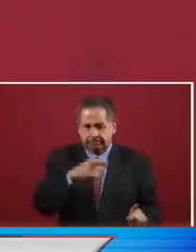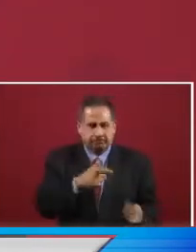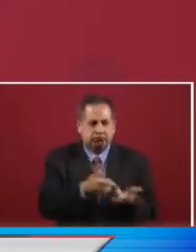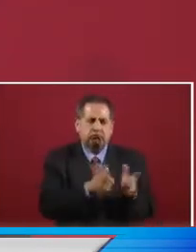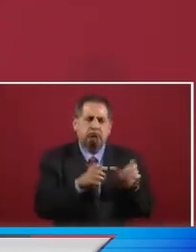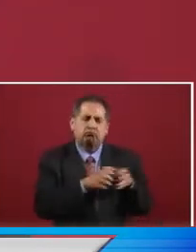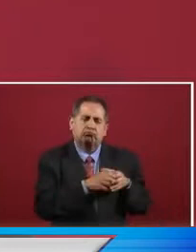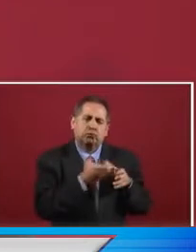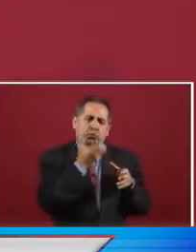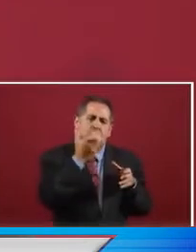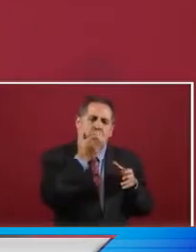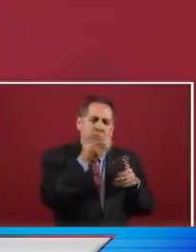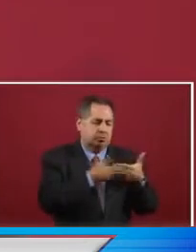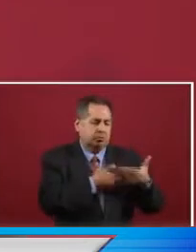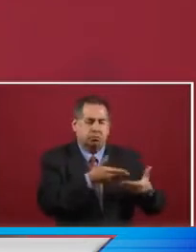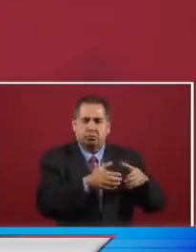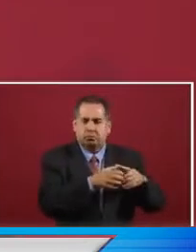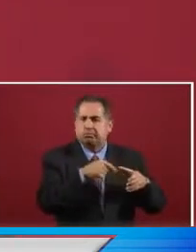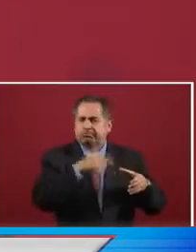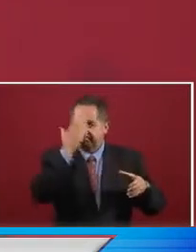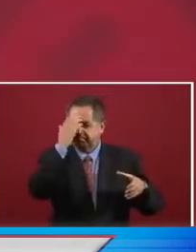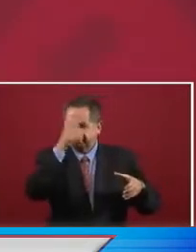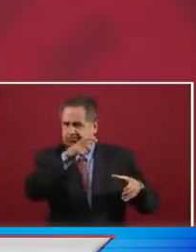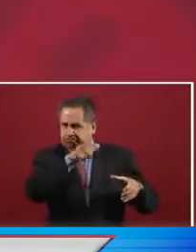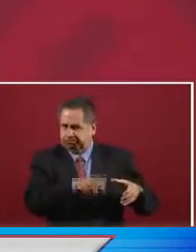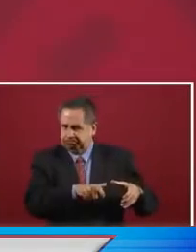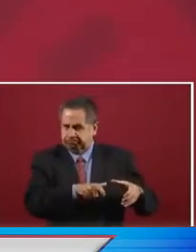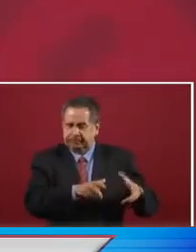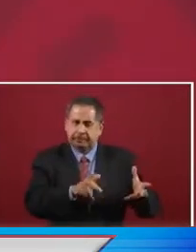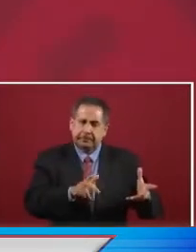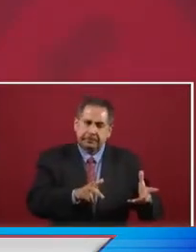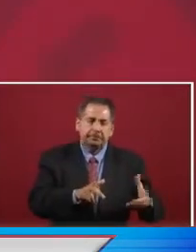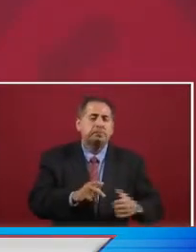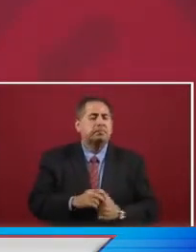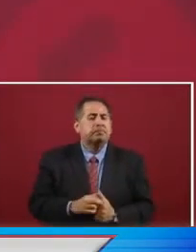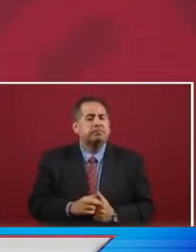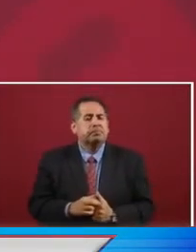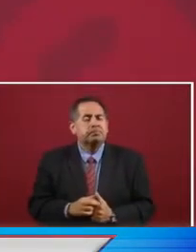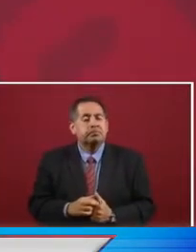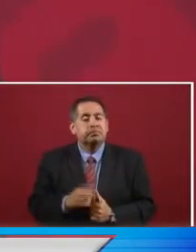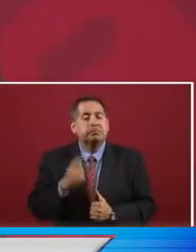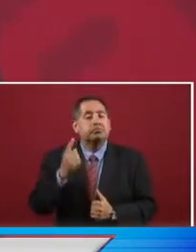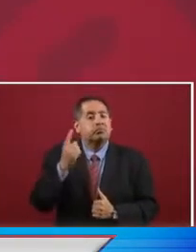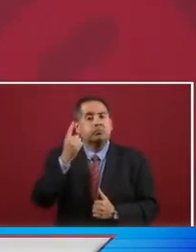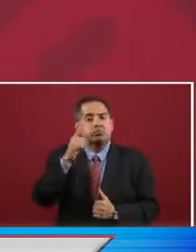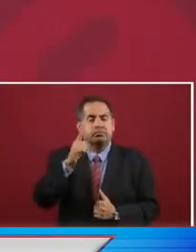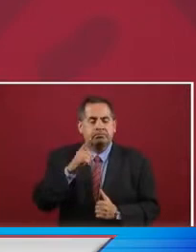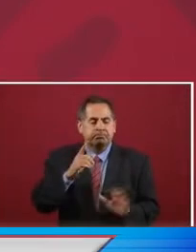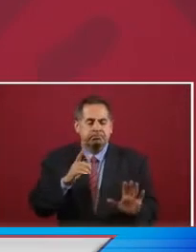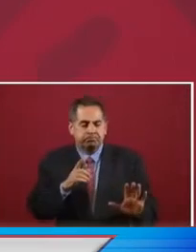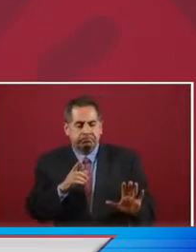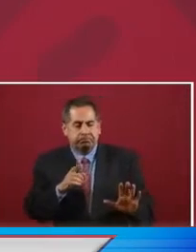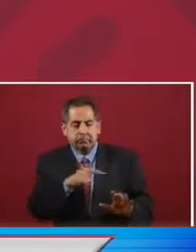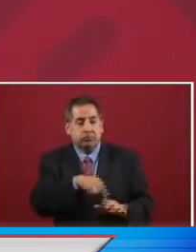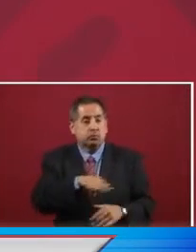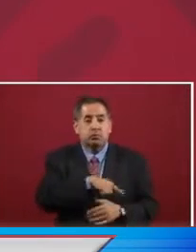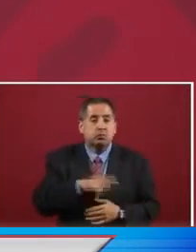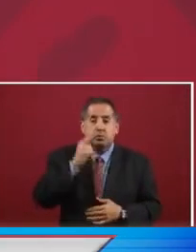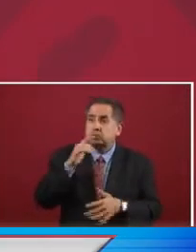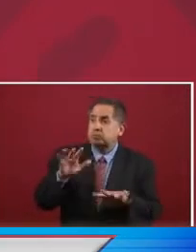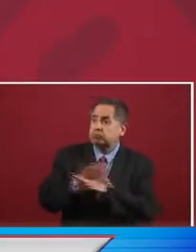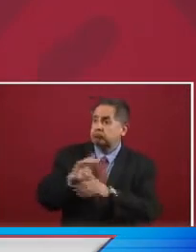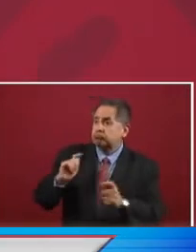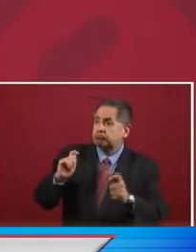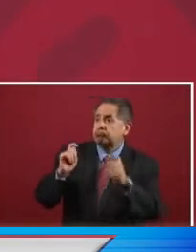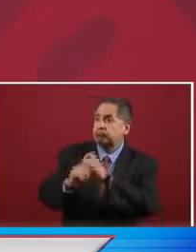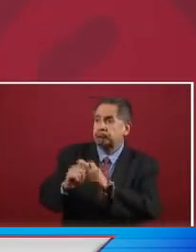que exista la oposición y se garantiza la libertad de expresarla. La transparencia es la regla de oro de la democracia. Reitera que es una transformación total.